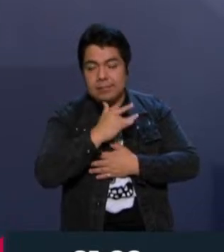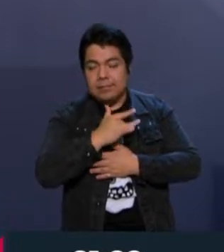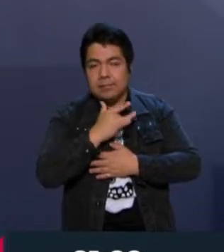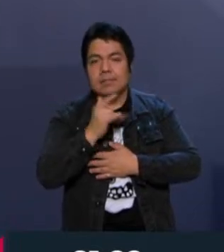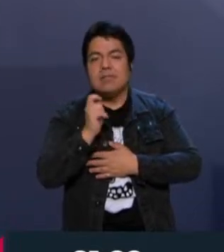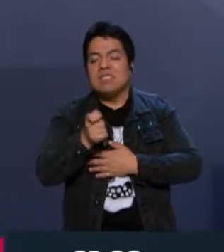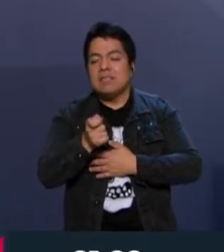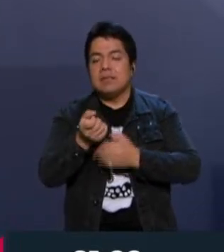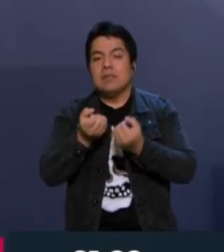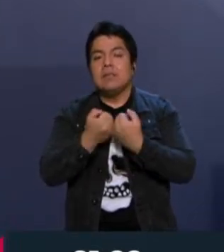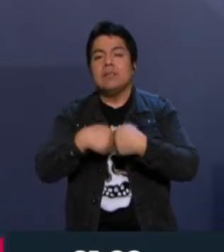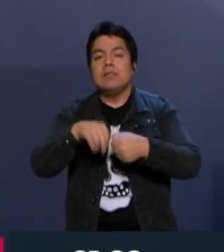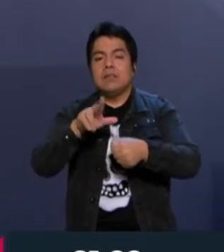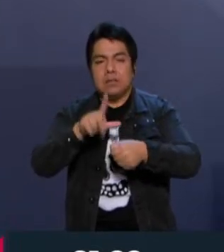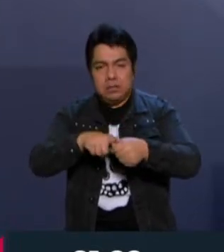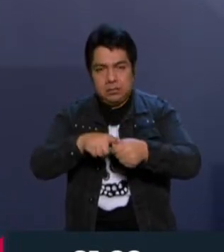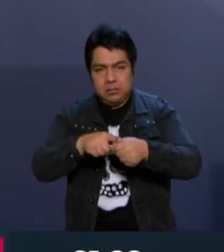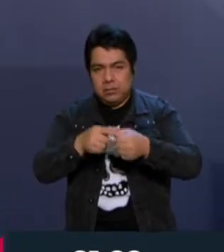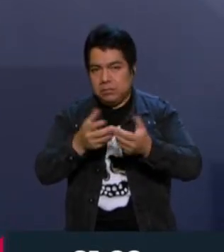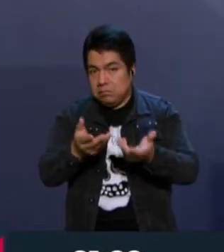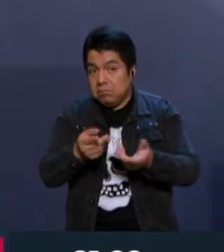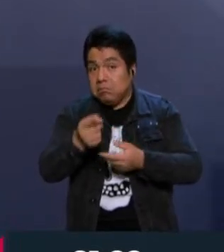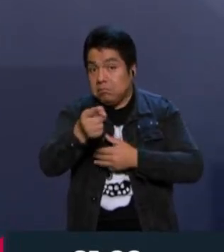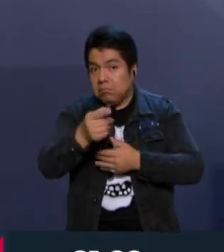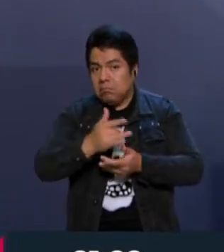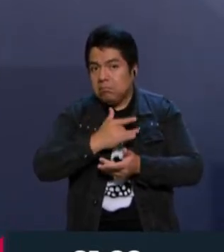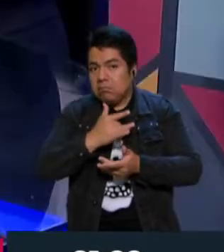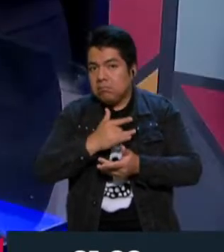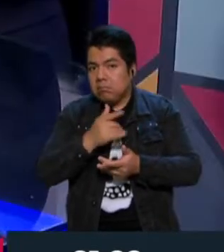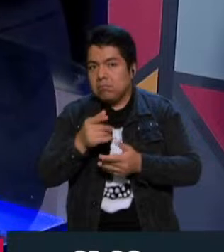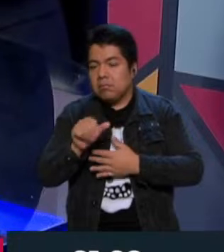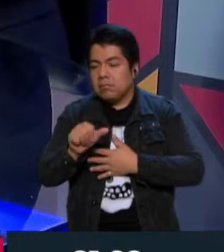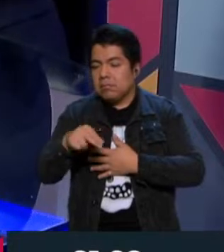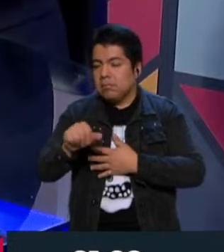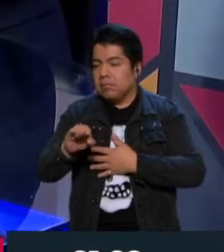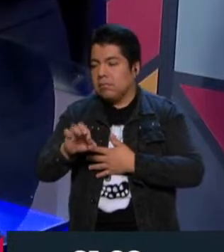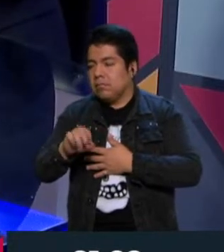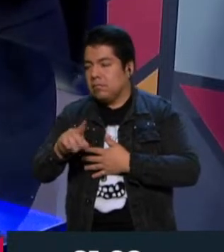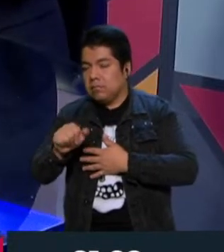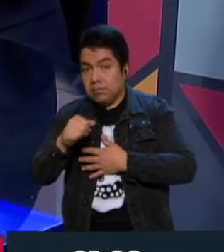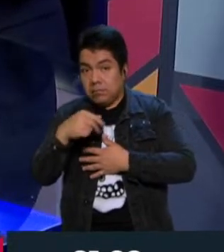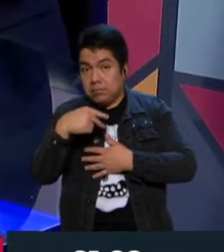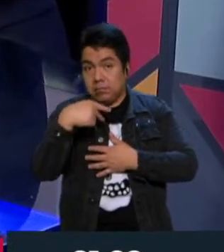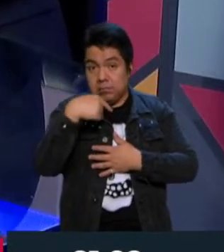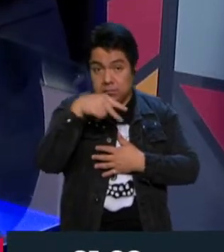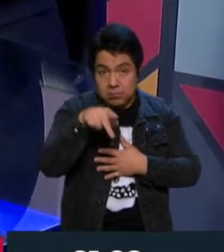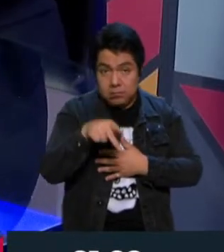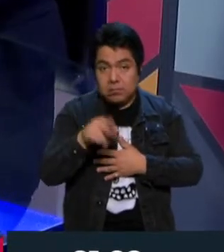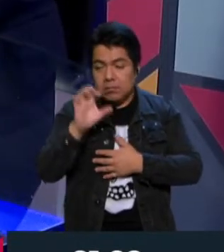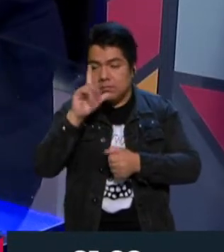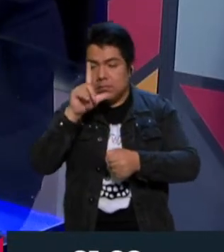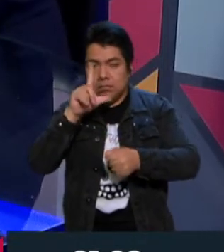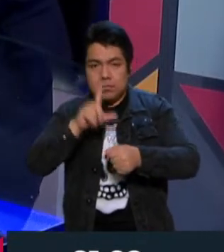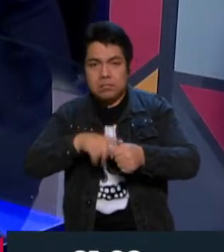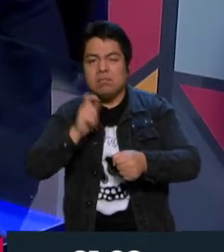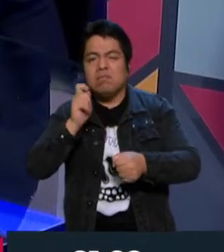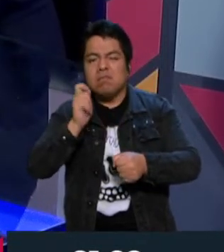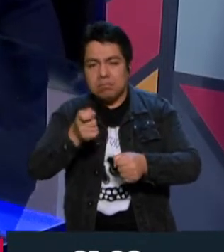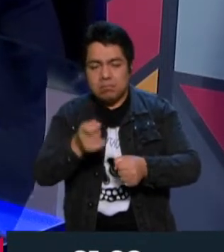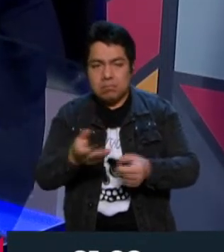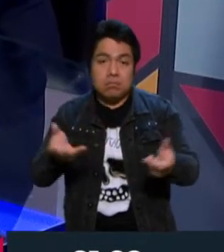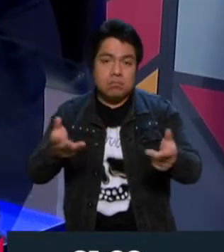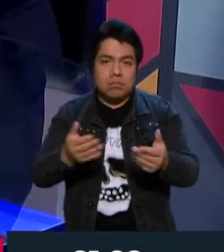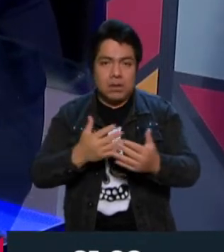seguridad social. En este caso me gustaría preguntarte cómo entiende Ana Francis, desde su marco de enunciación, a la cultura.